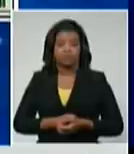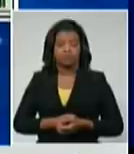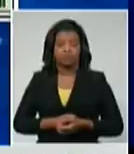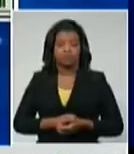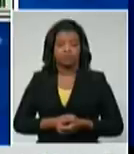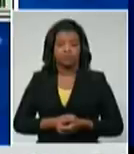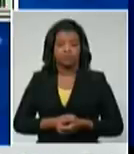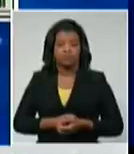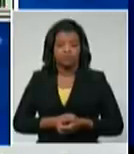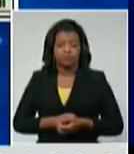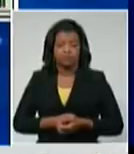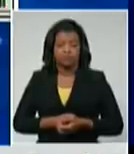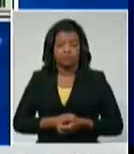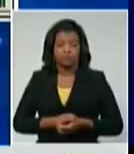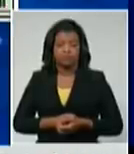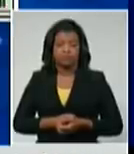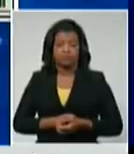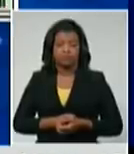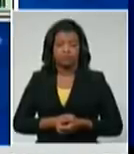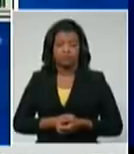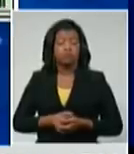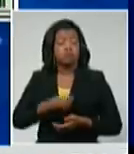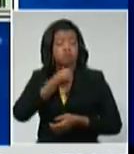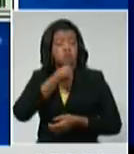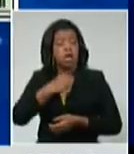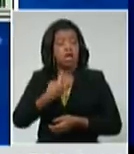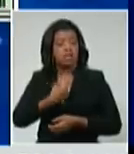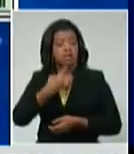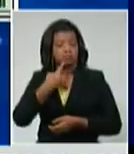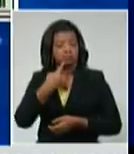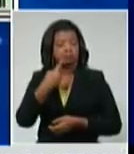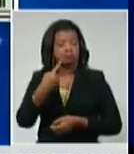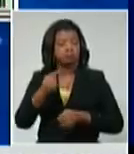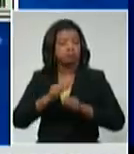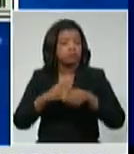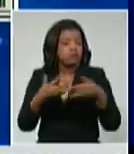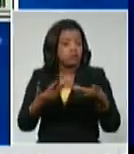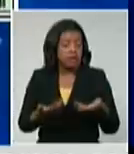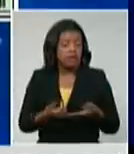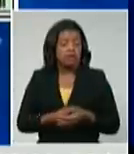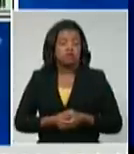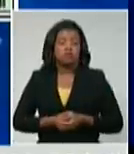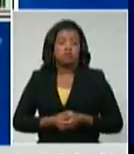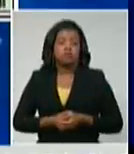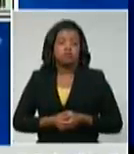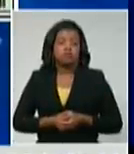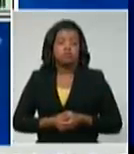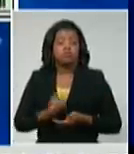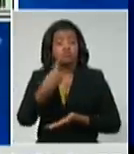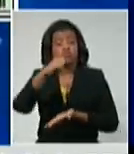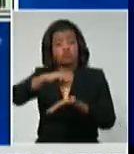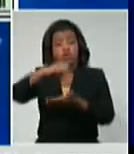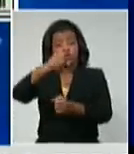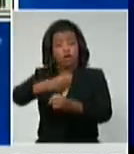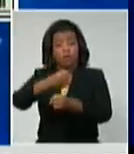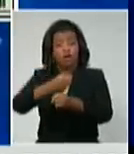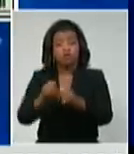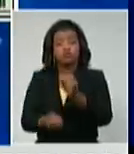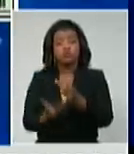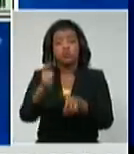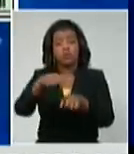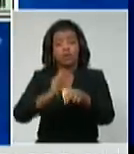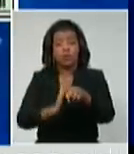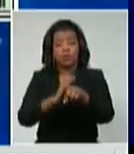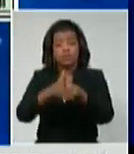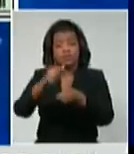prácticamente no. Podemos decir que, excepto el evento institucional que